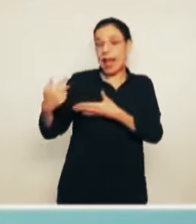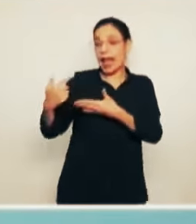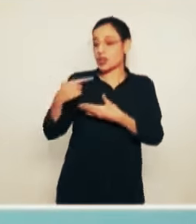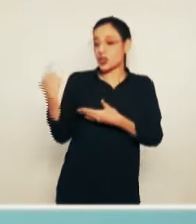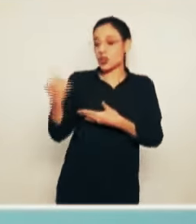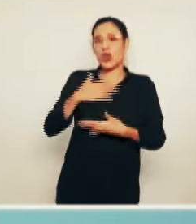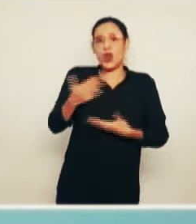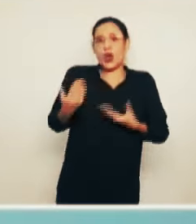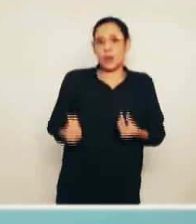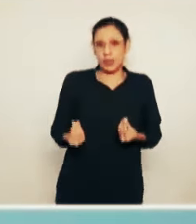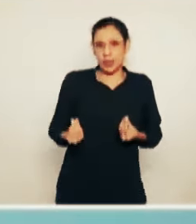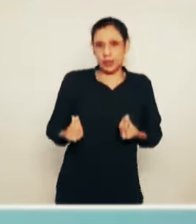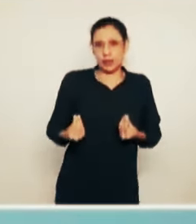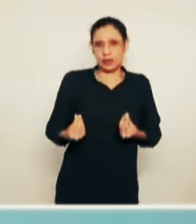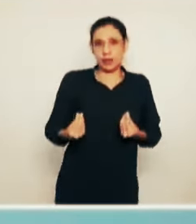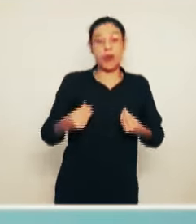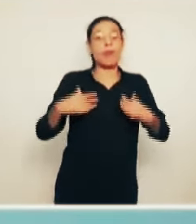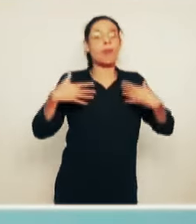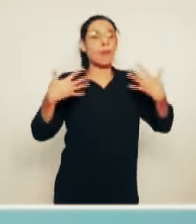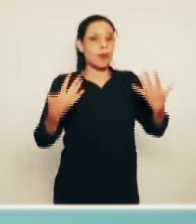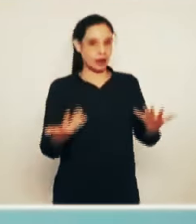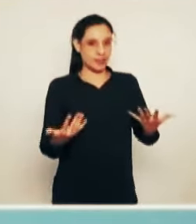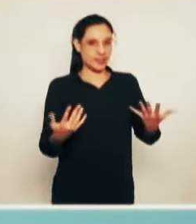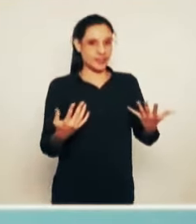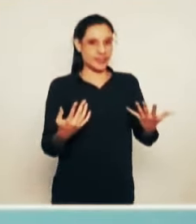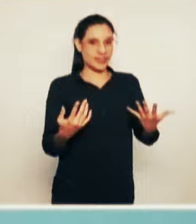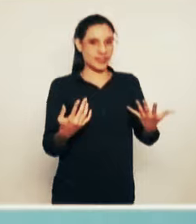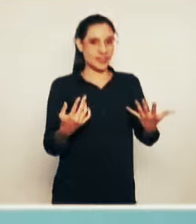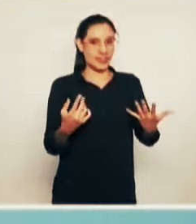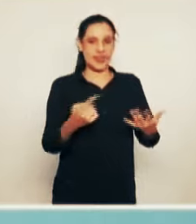eso se ganó.